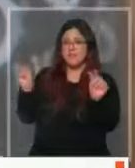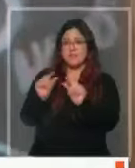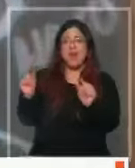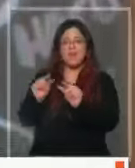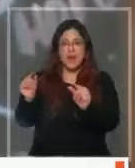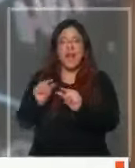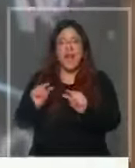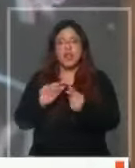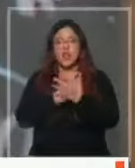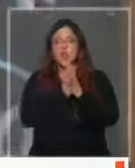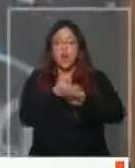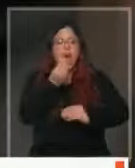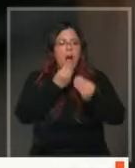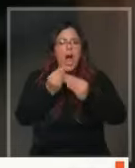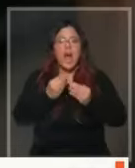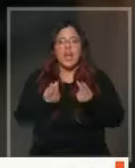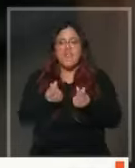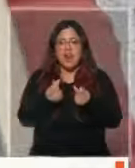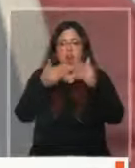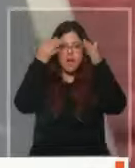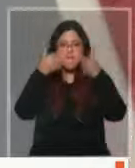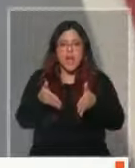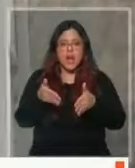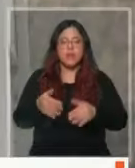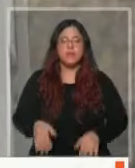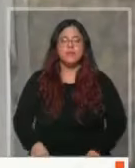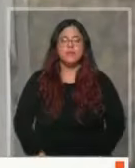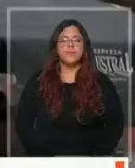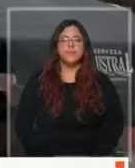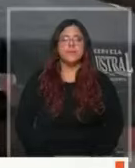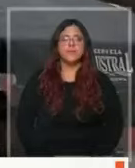y puedas comer por un precio fijo.